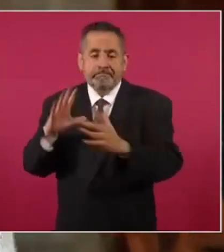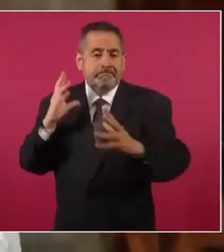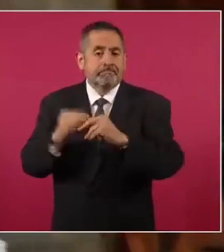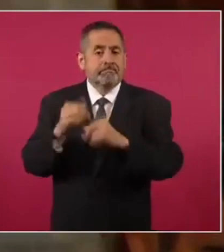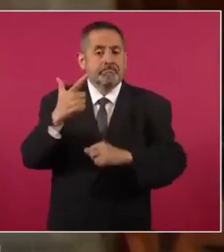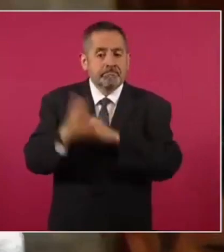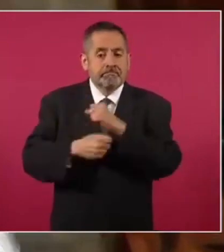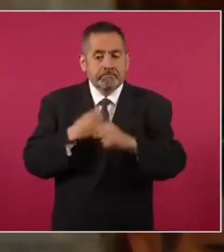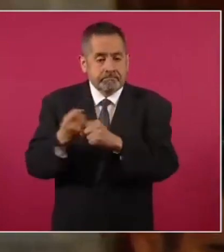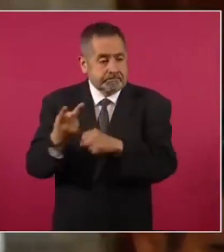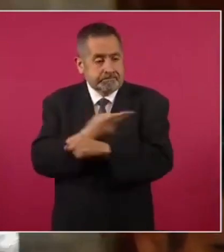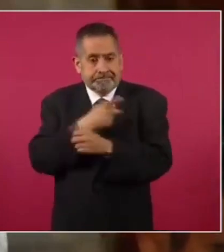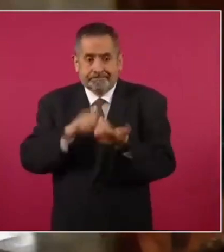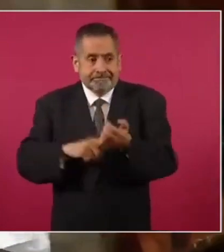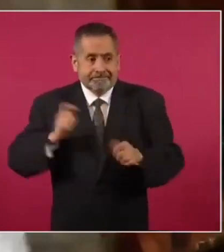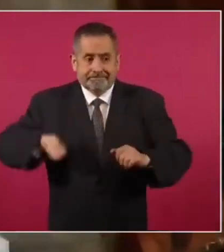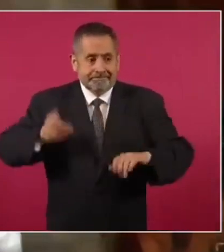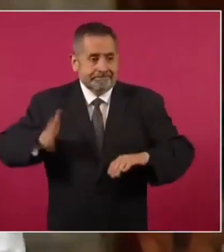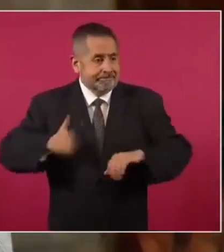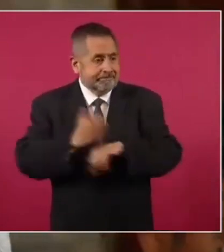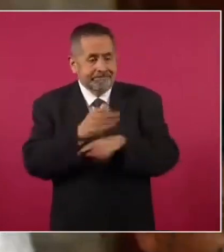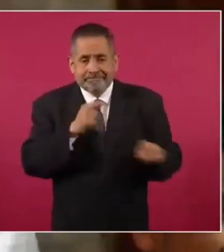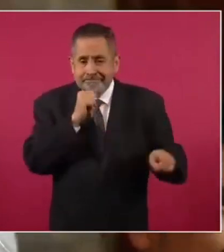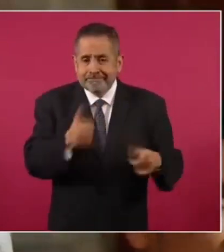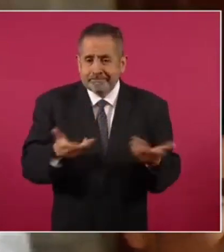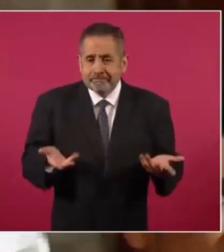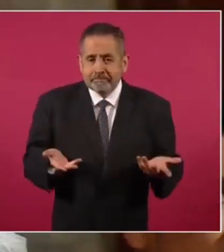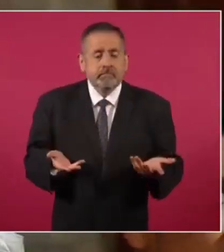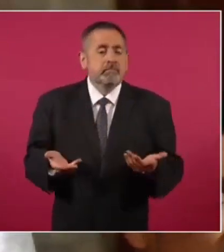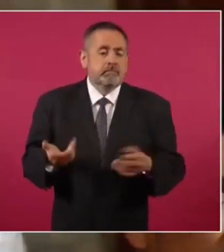para saber qué está pasando. Entonces, pues sí, un